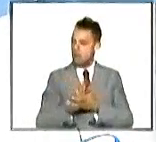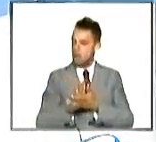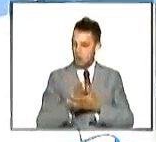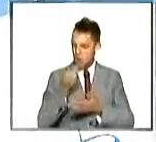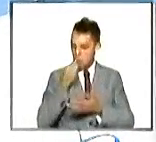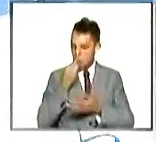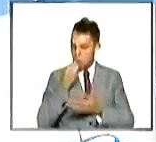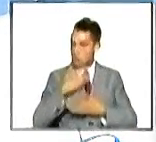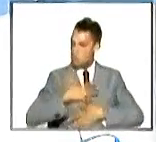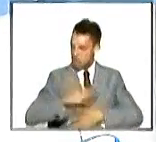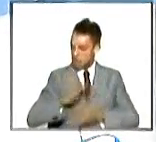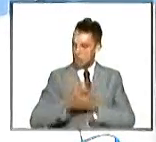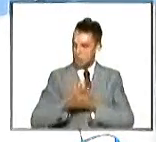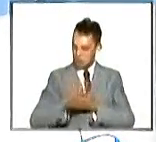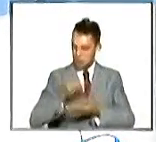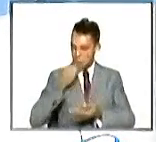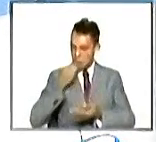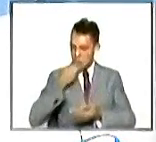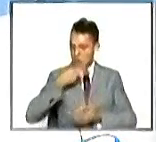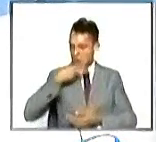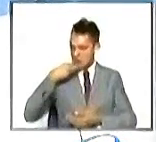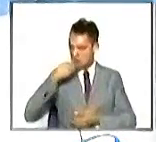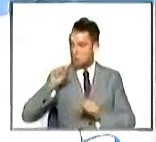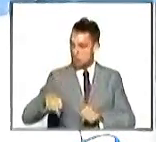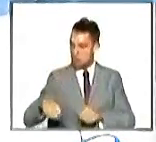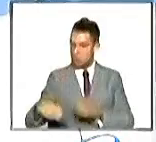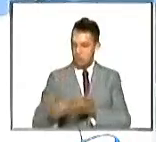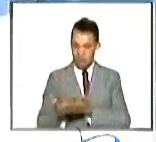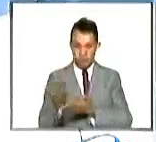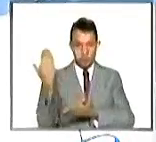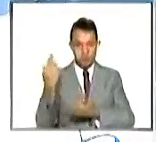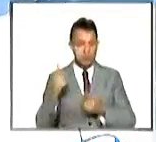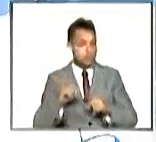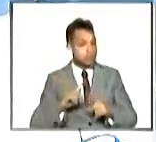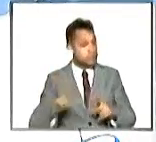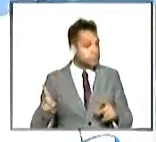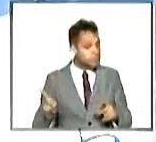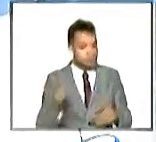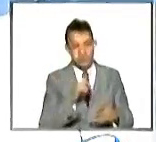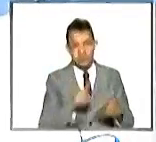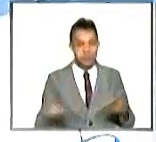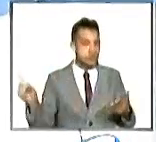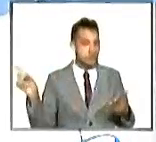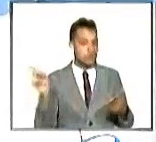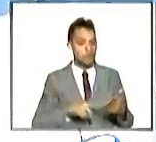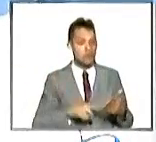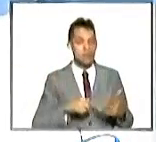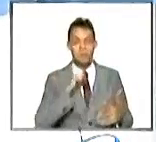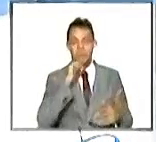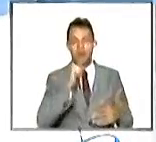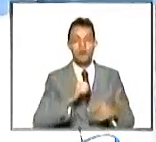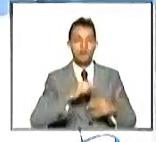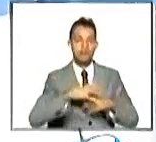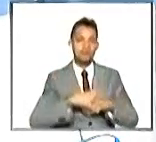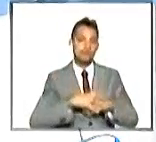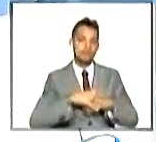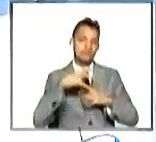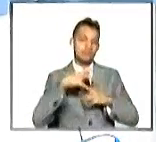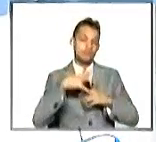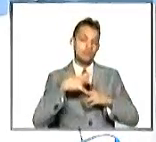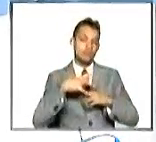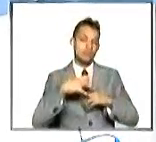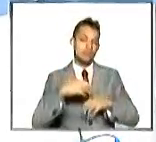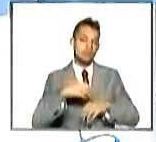Eso no es justo, porque sabemos que esos alimentos le van a inflamar las articulaciones, entonces tendrá que